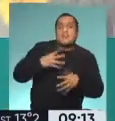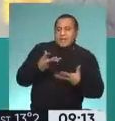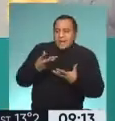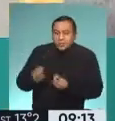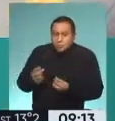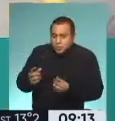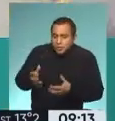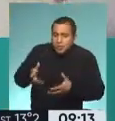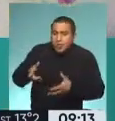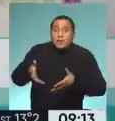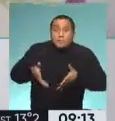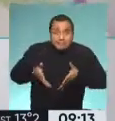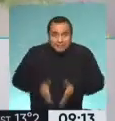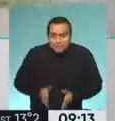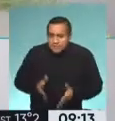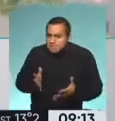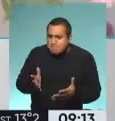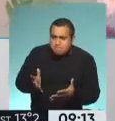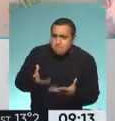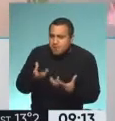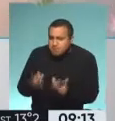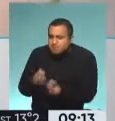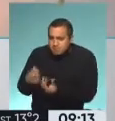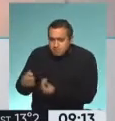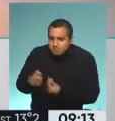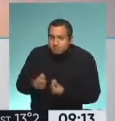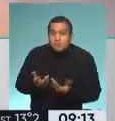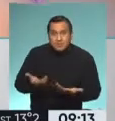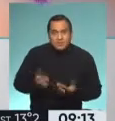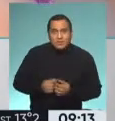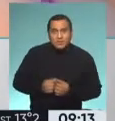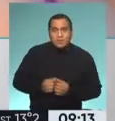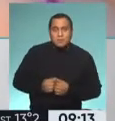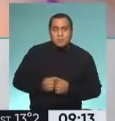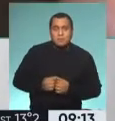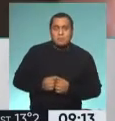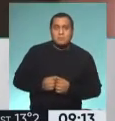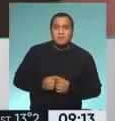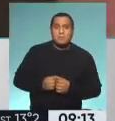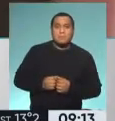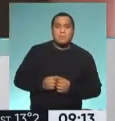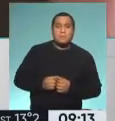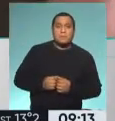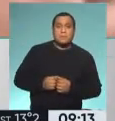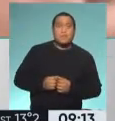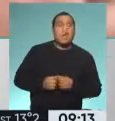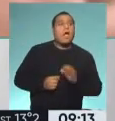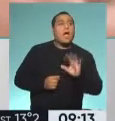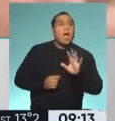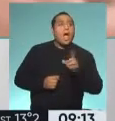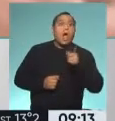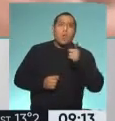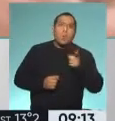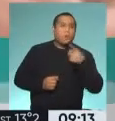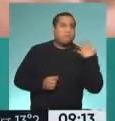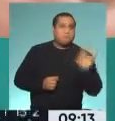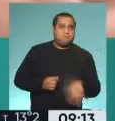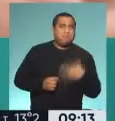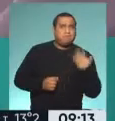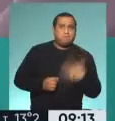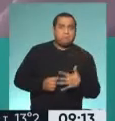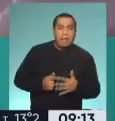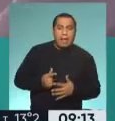Acompaño desde, digamos, el acompañamiento del bajo riesgo principalmente. Pero sos sí, la que más cerca estás